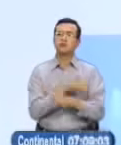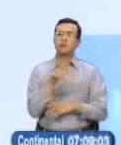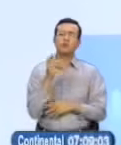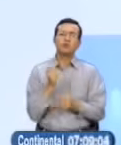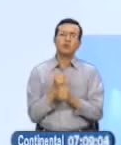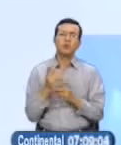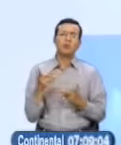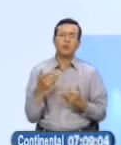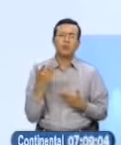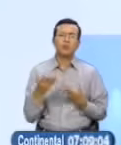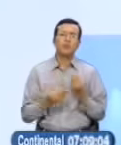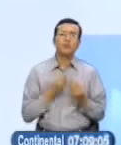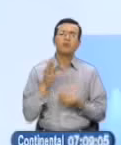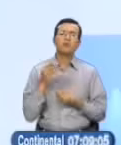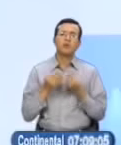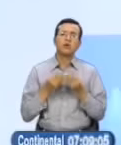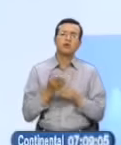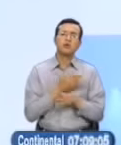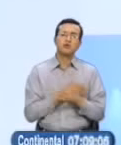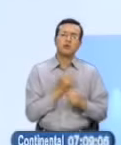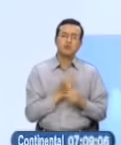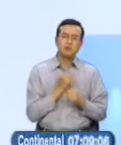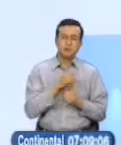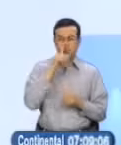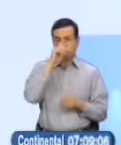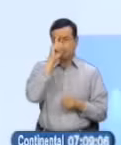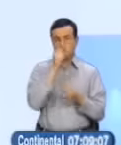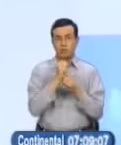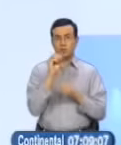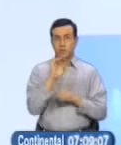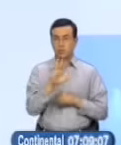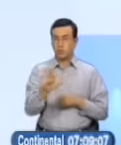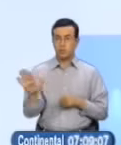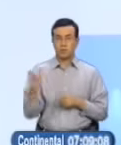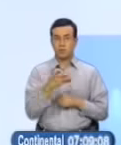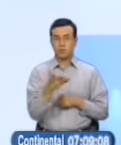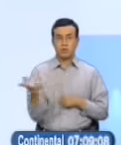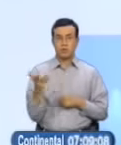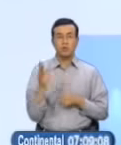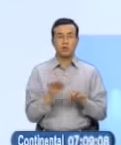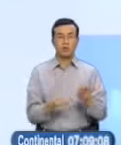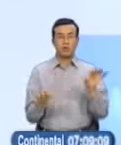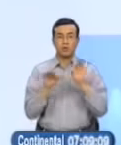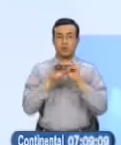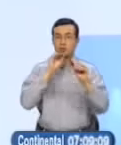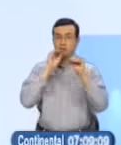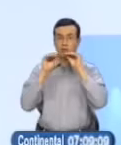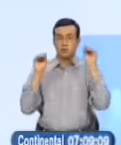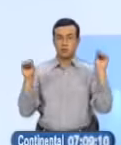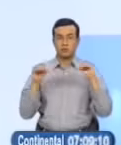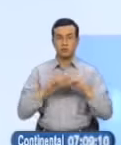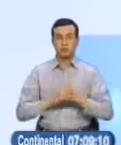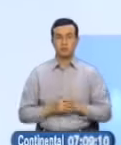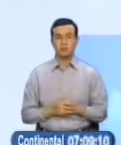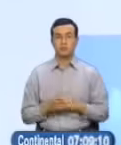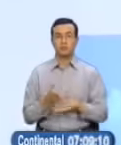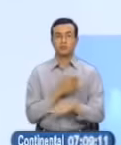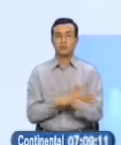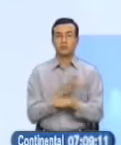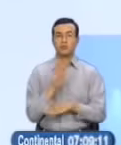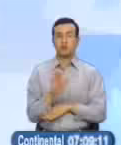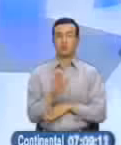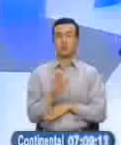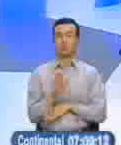damnificado antes del terremoto tener un empleo. Muchos de ellos, Carlos, es importante señalar, eran